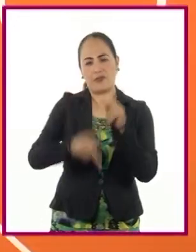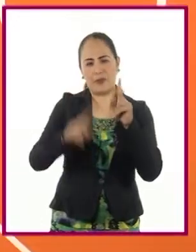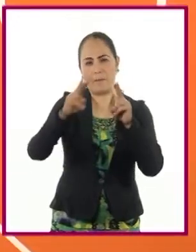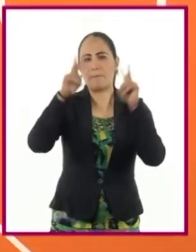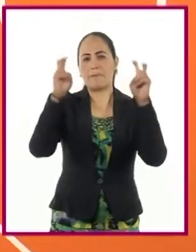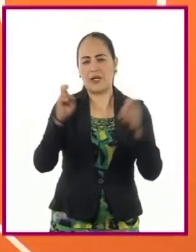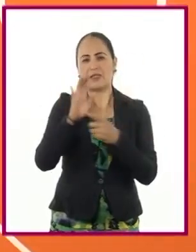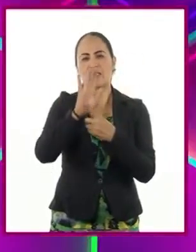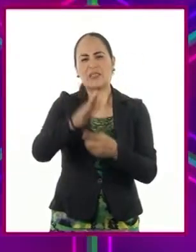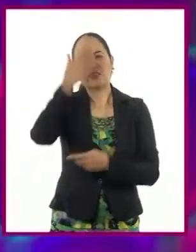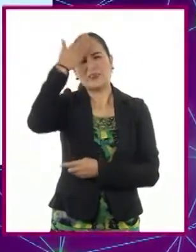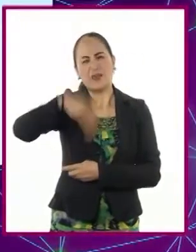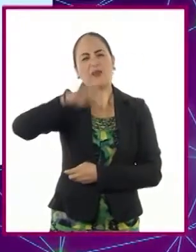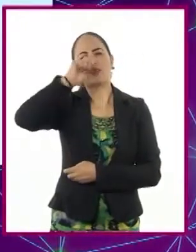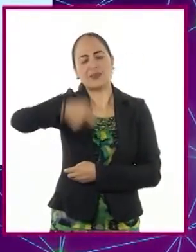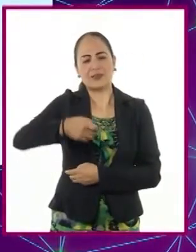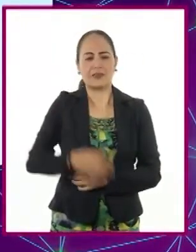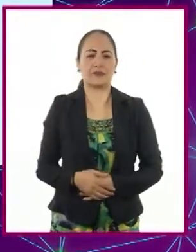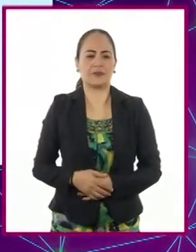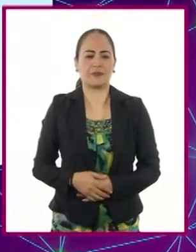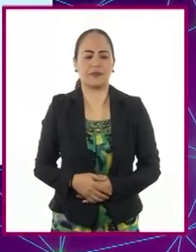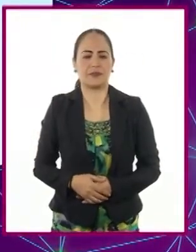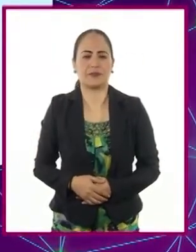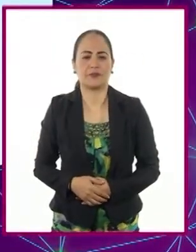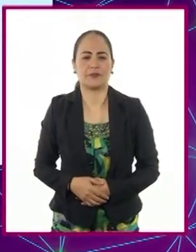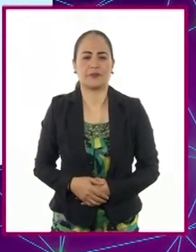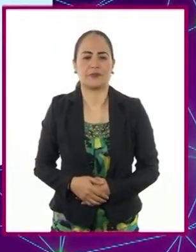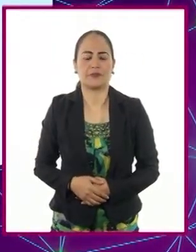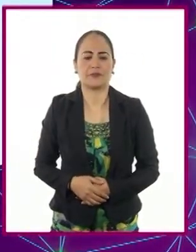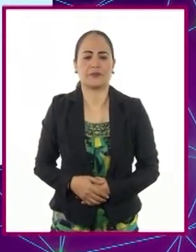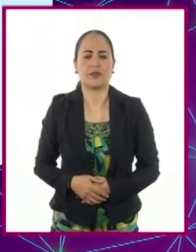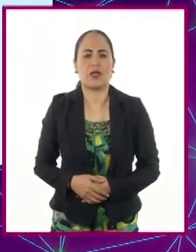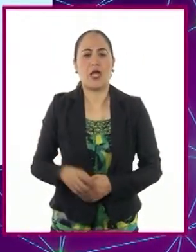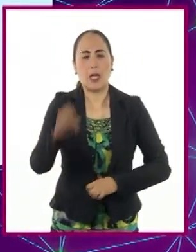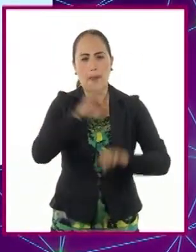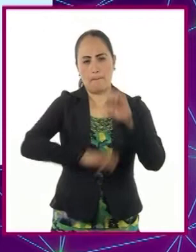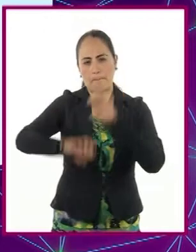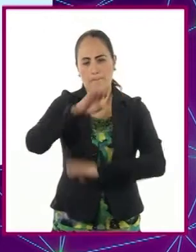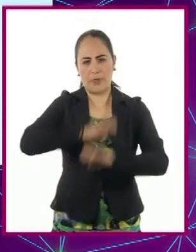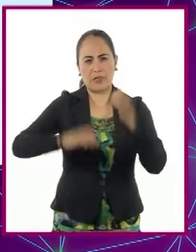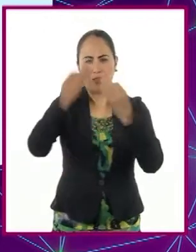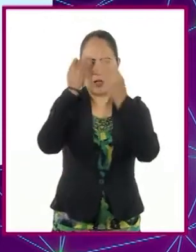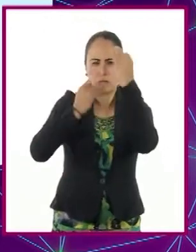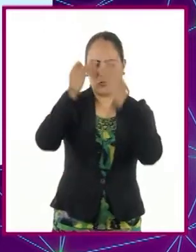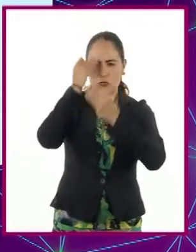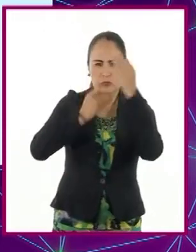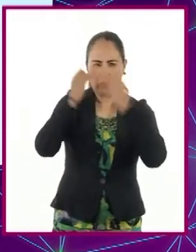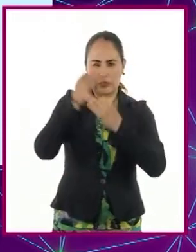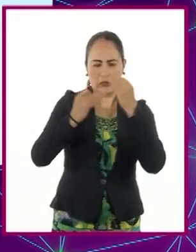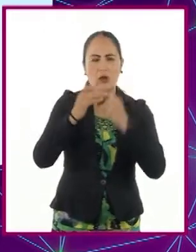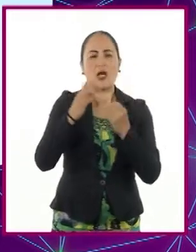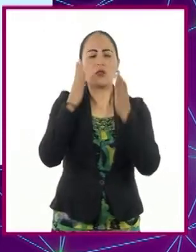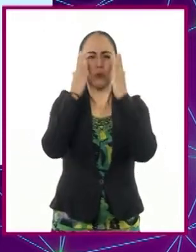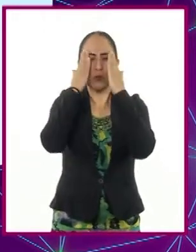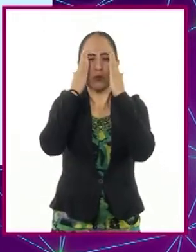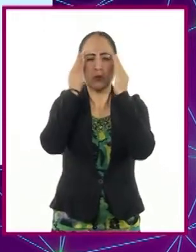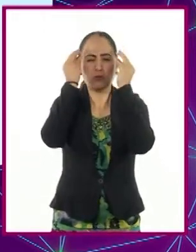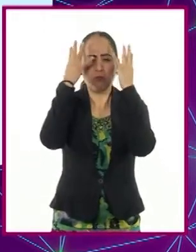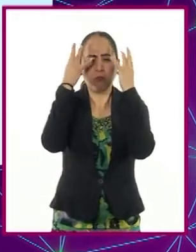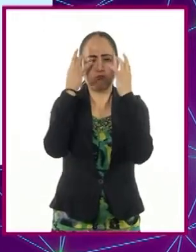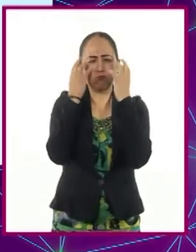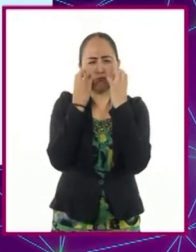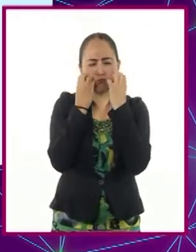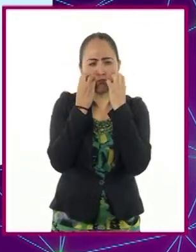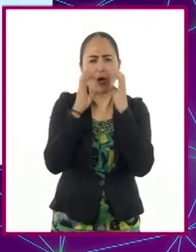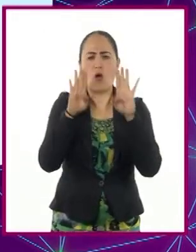qué? Claro que sí, maestra. La industria cosmética dedica sus esfuerzos a reducir los daños causados por el envejecimiento, mediante